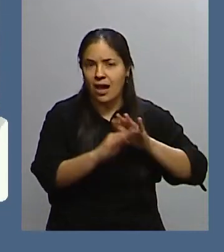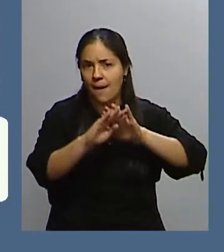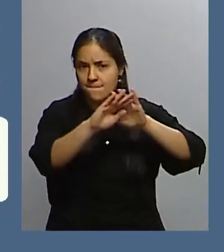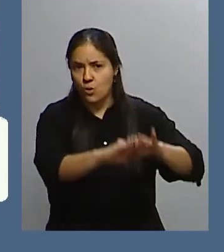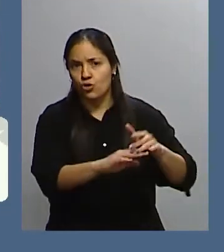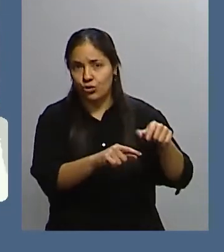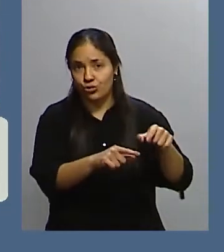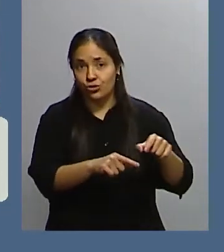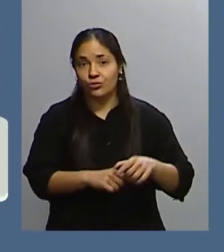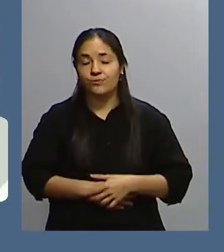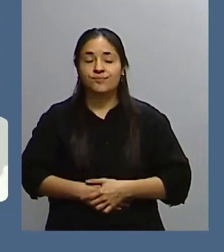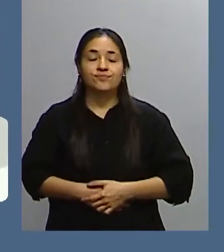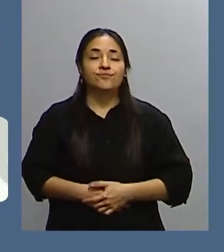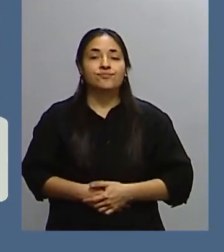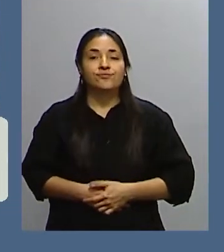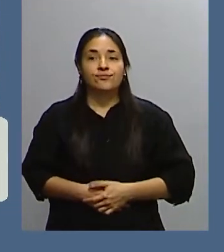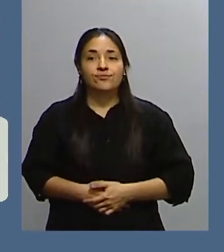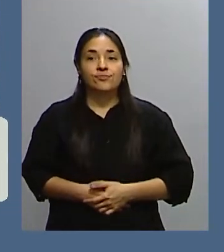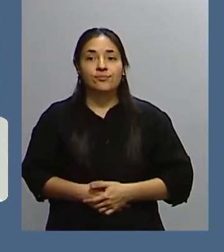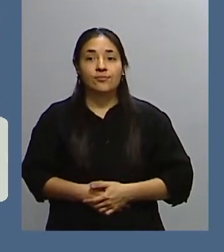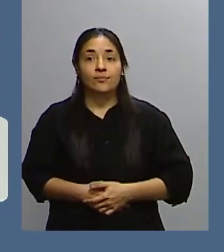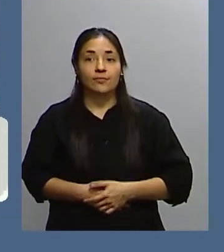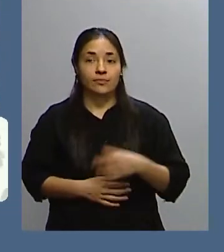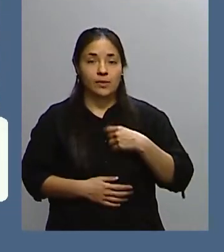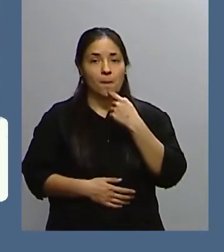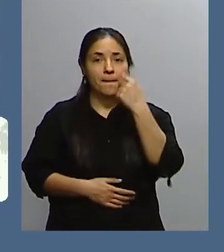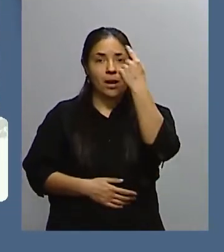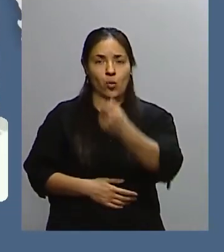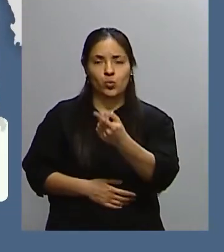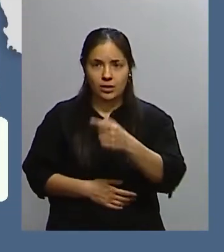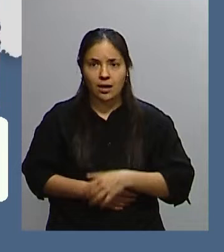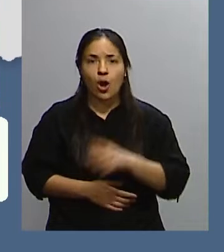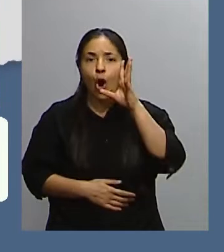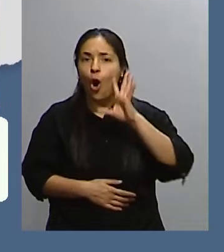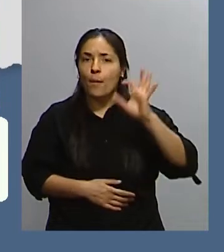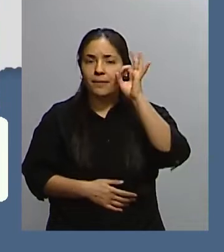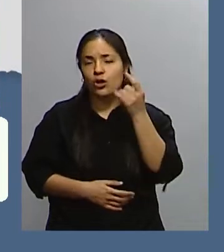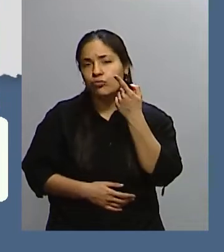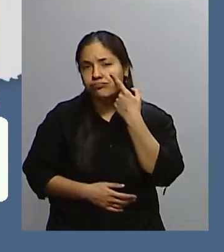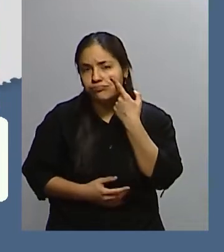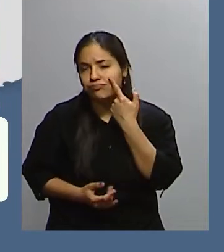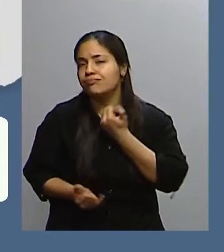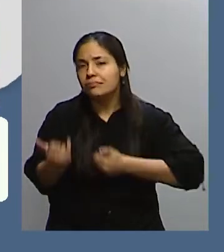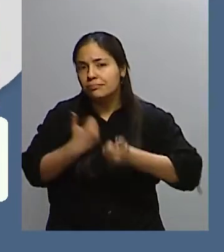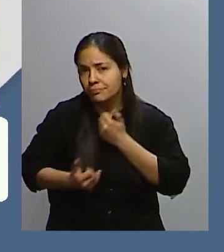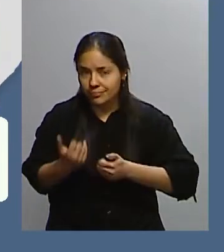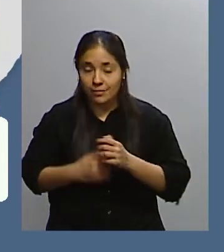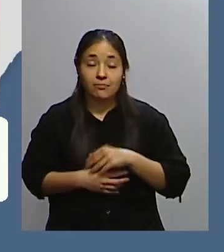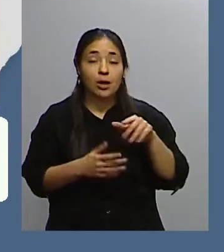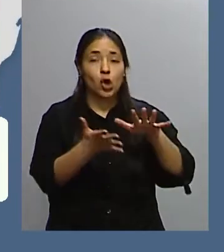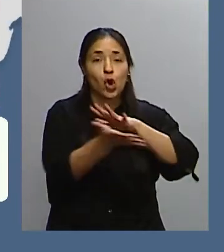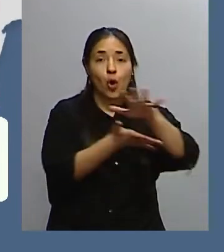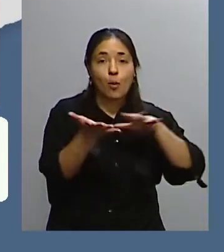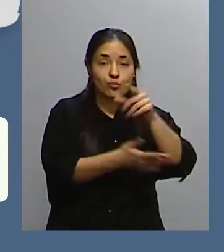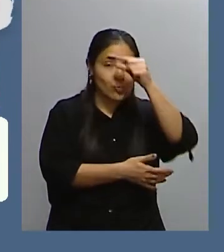legítimamente. Salvador, y por mi parte me interesa conocer cuál es su opinión, porque los reclamos, los pueblos originarios